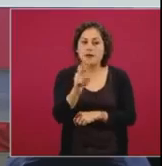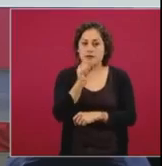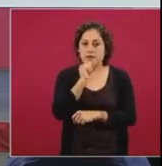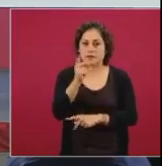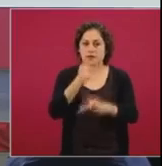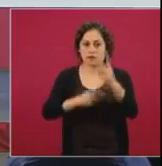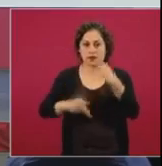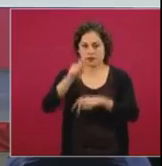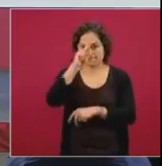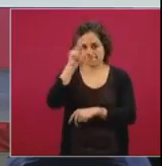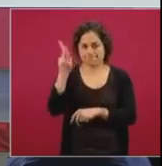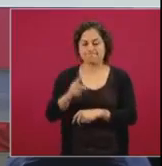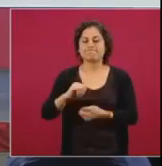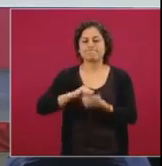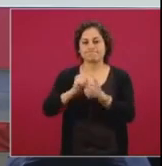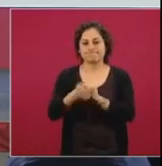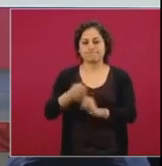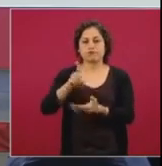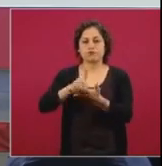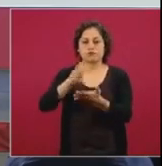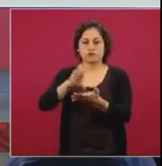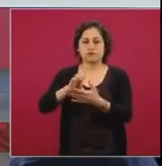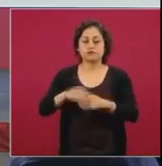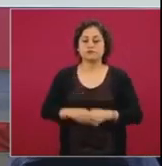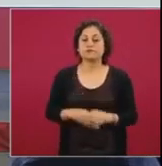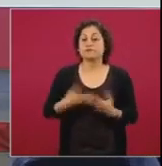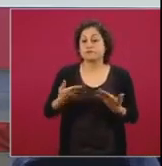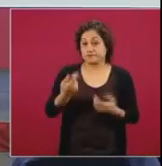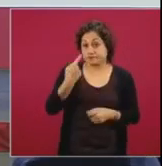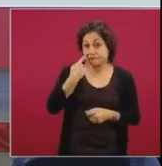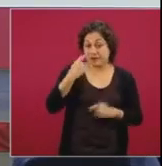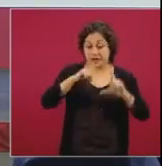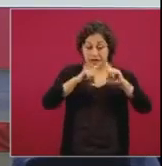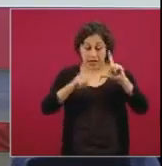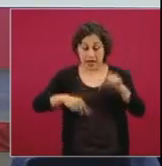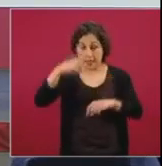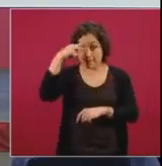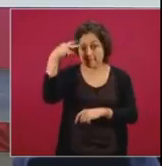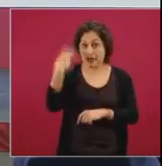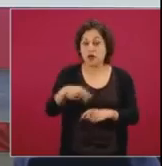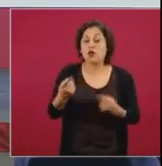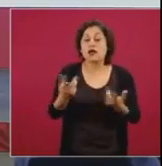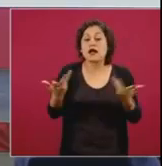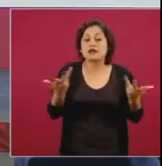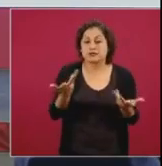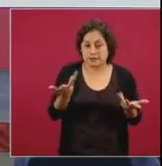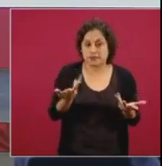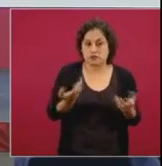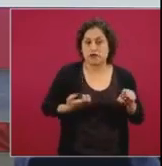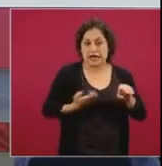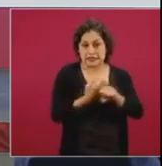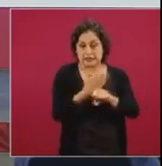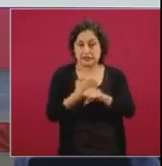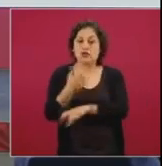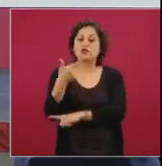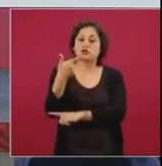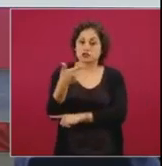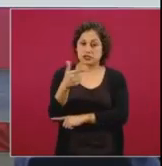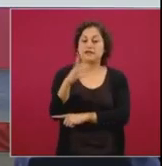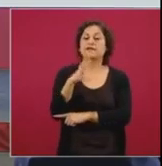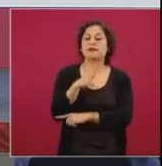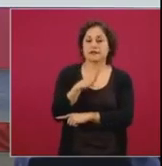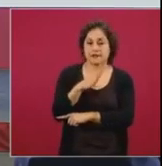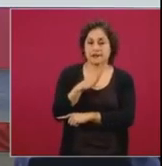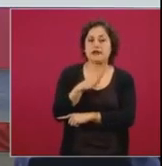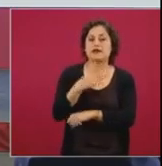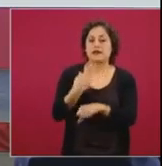¿Qué es lo que nosotros hacemos en México? Pues básicamente en México sigue existiendo la lepra. 7 estados de la República concentran más